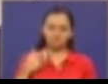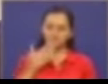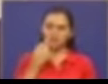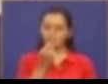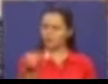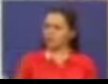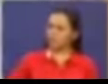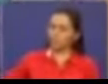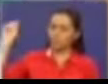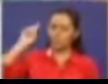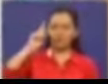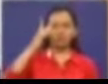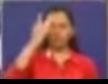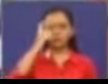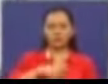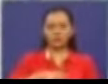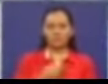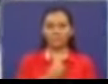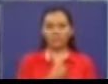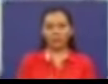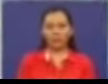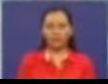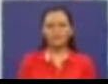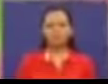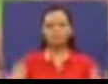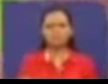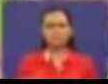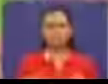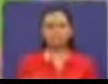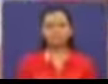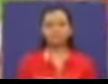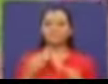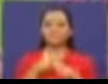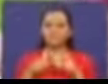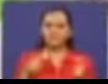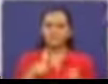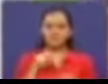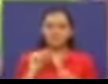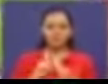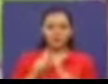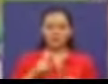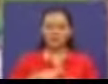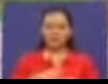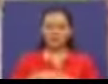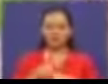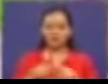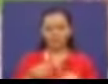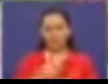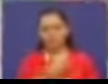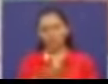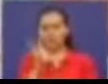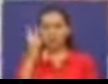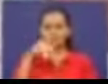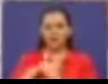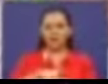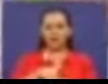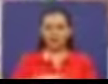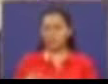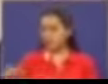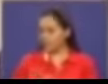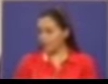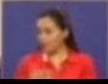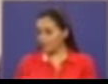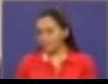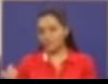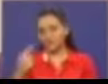porque si no se nos va todo el tiempo. Pero es que si no se nos va todo el tiempo y acabamos como a las 2 de la tarde. Al Mashi no lo quiere en la